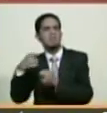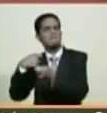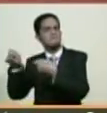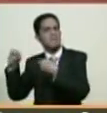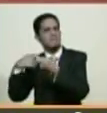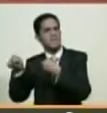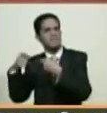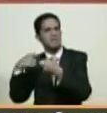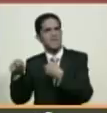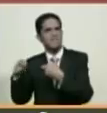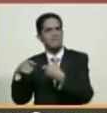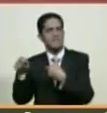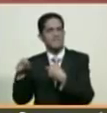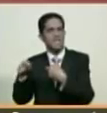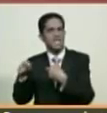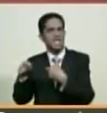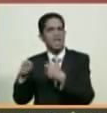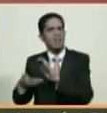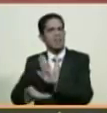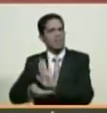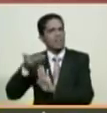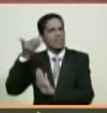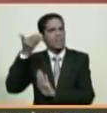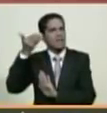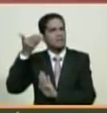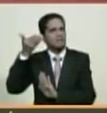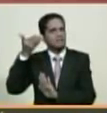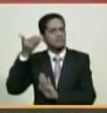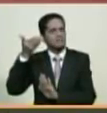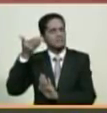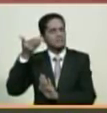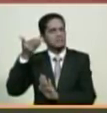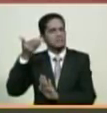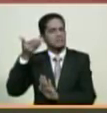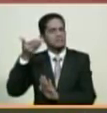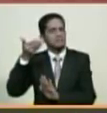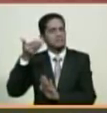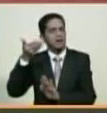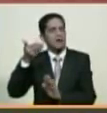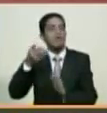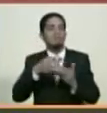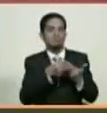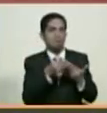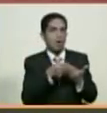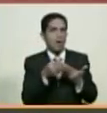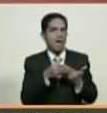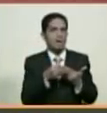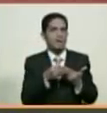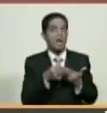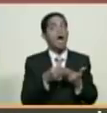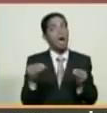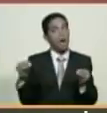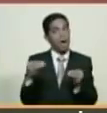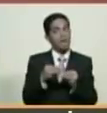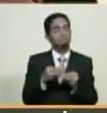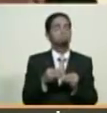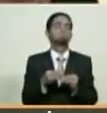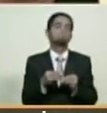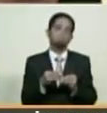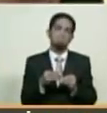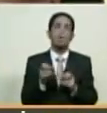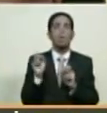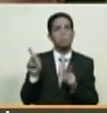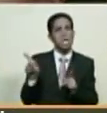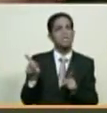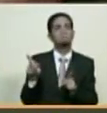una salvaje acción sobre la moneda venezolana y la dolarizaron. Y Maduro petrolizó